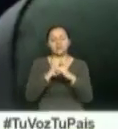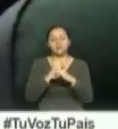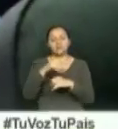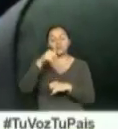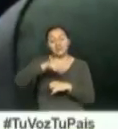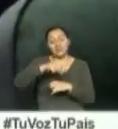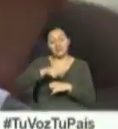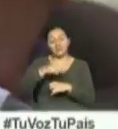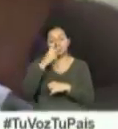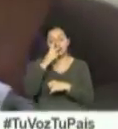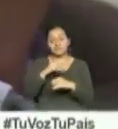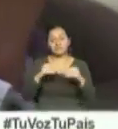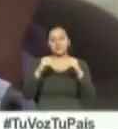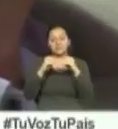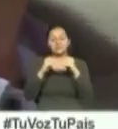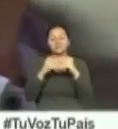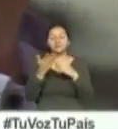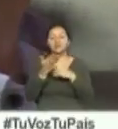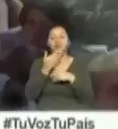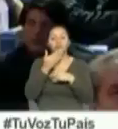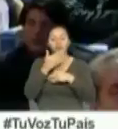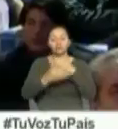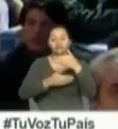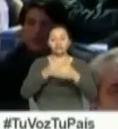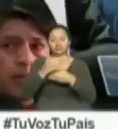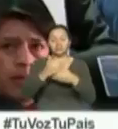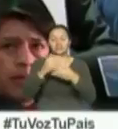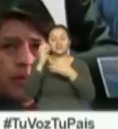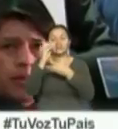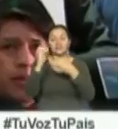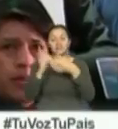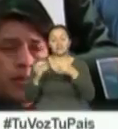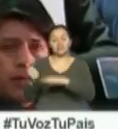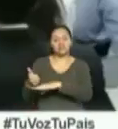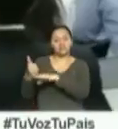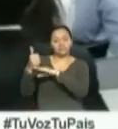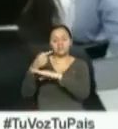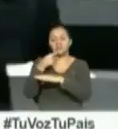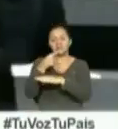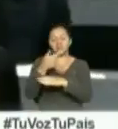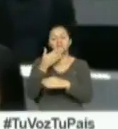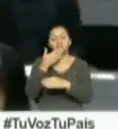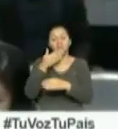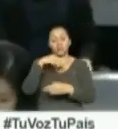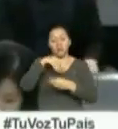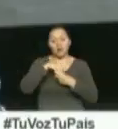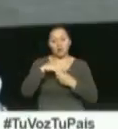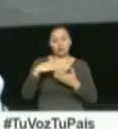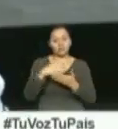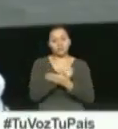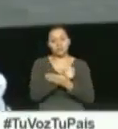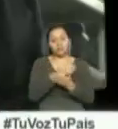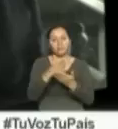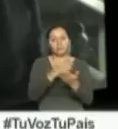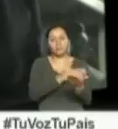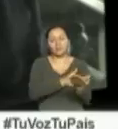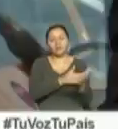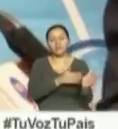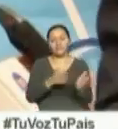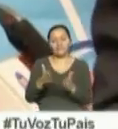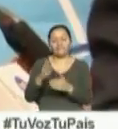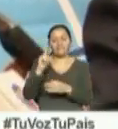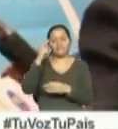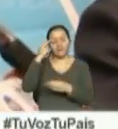Becas Globo Común. El secretario nacional de Educación Superior, René Ramírez, mencionó el ahorro que implica este programa al país.